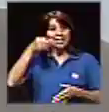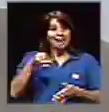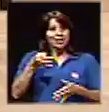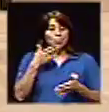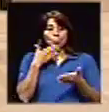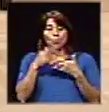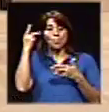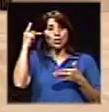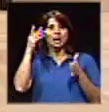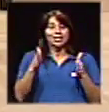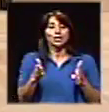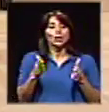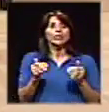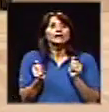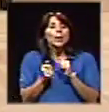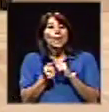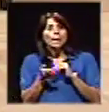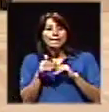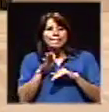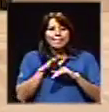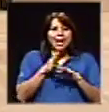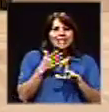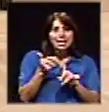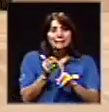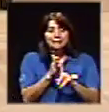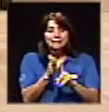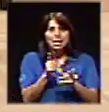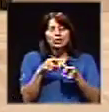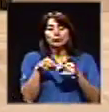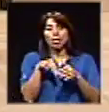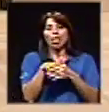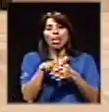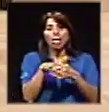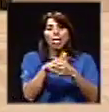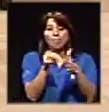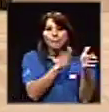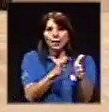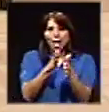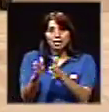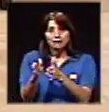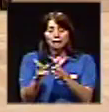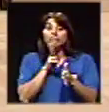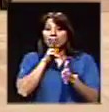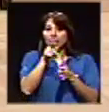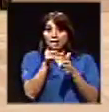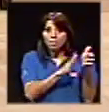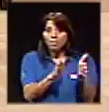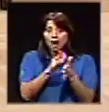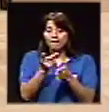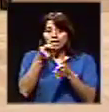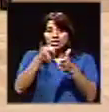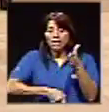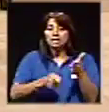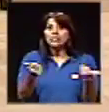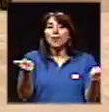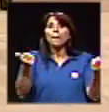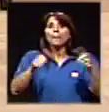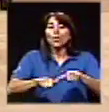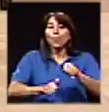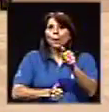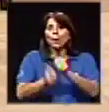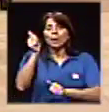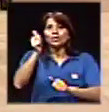mañas, con mañas le pusieron piedras en el camino al plan, y aunque se aprobó por una amplia mayoría, las